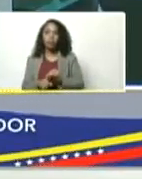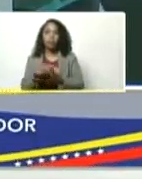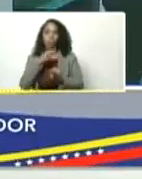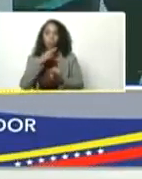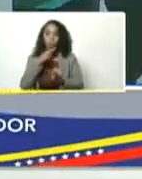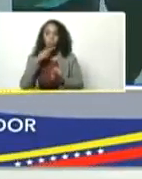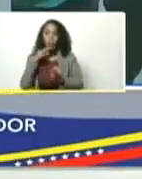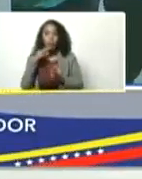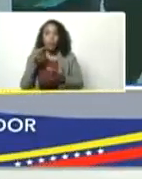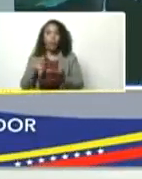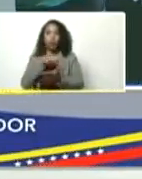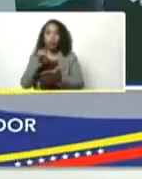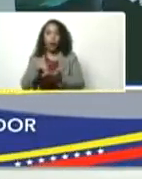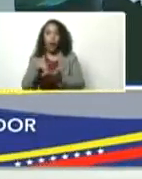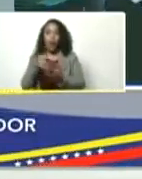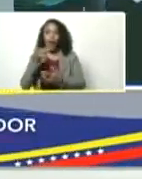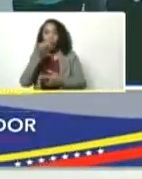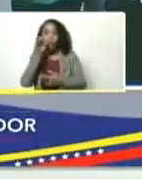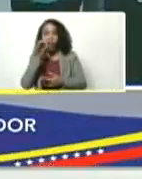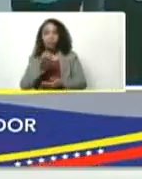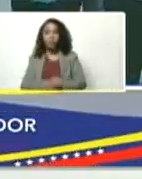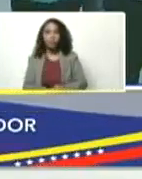dulcitos nacionales, café,